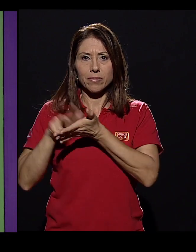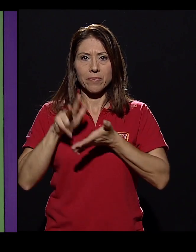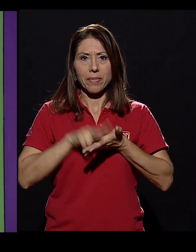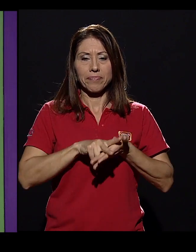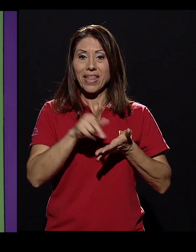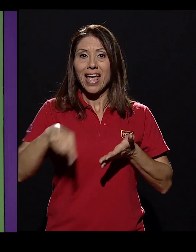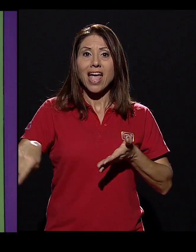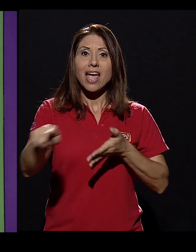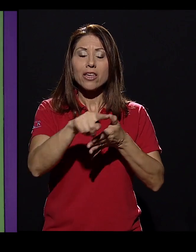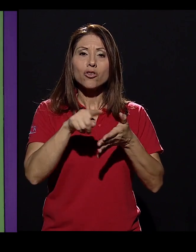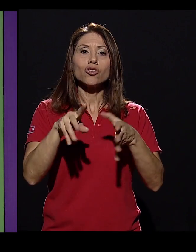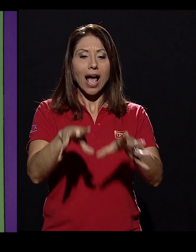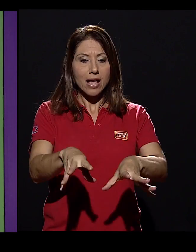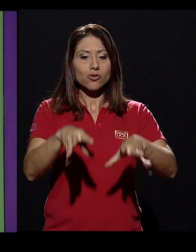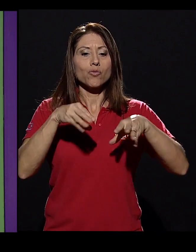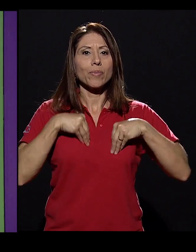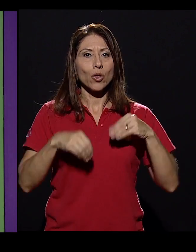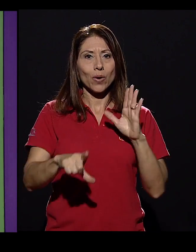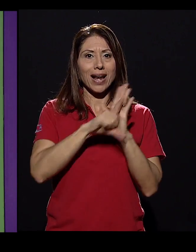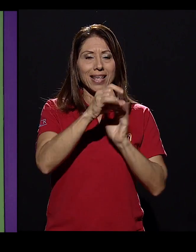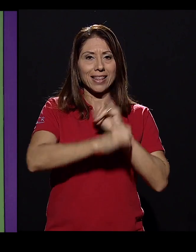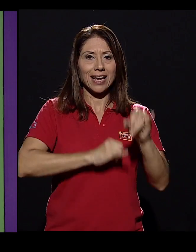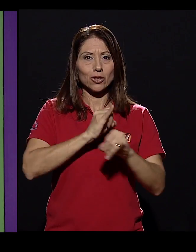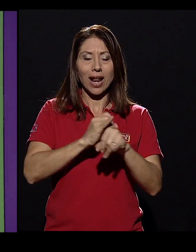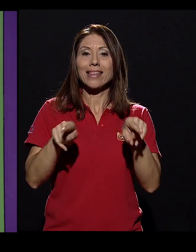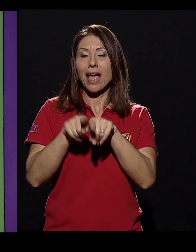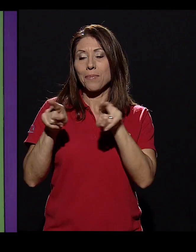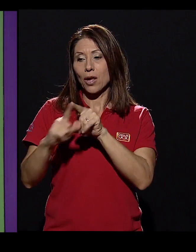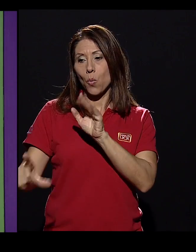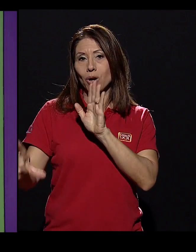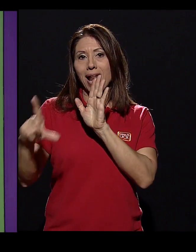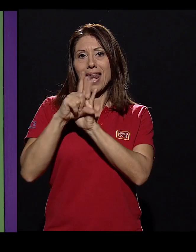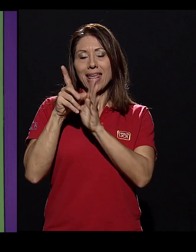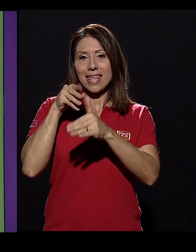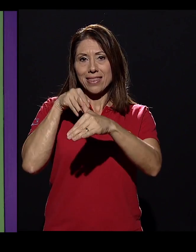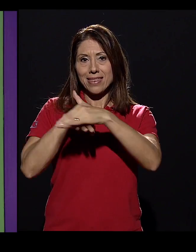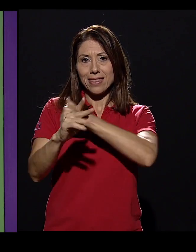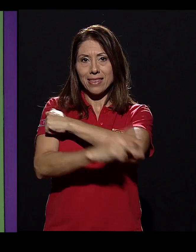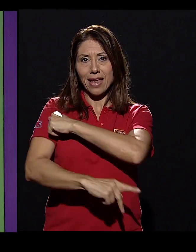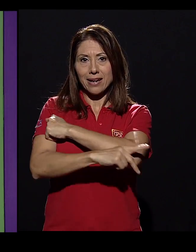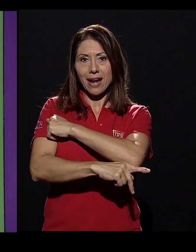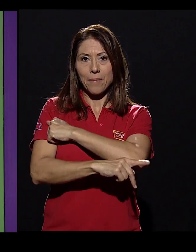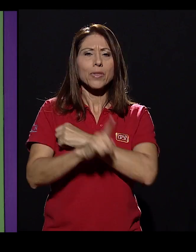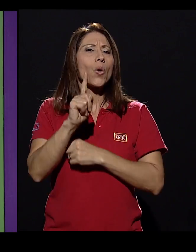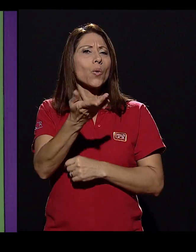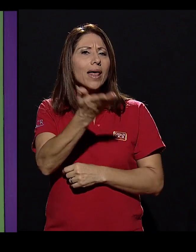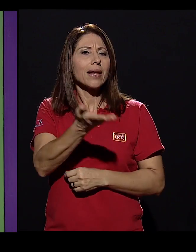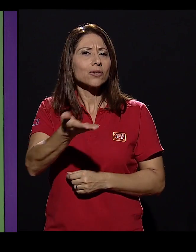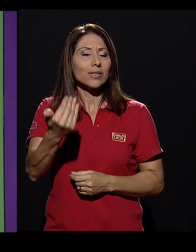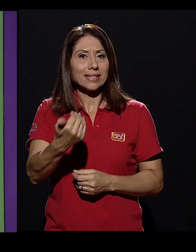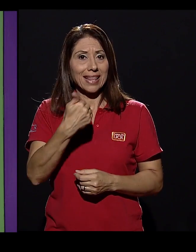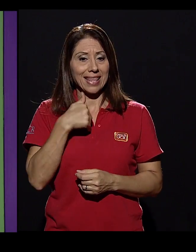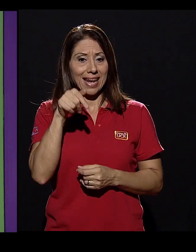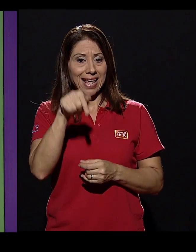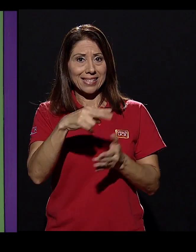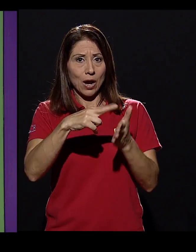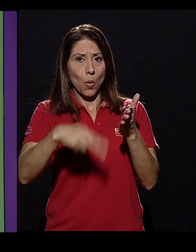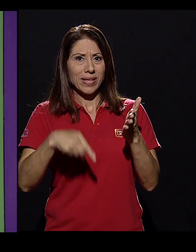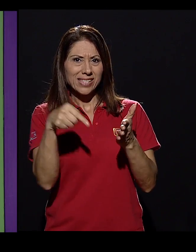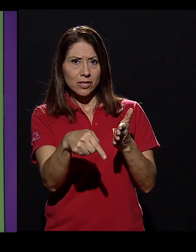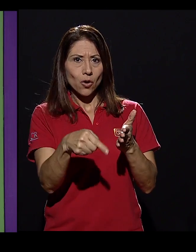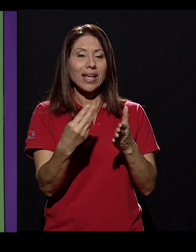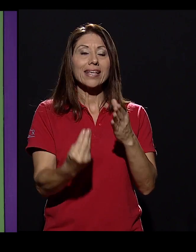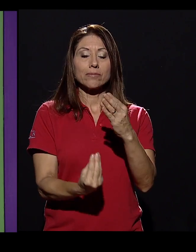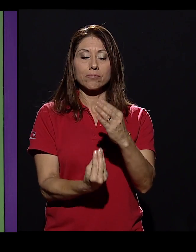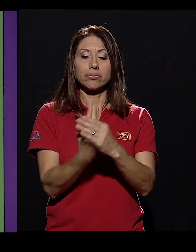han asumido esta como una ley internacional, pero también como una ley interna. Una de las cosas que contiene esta